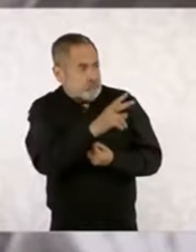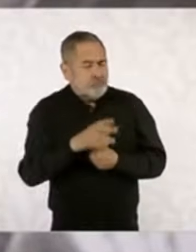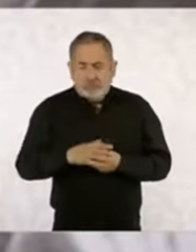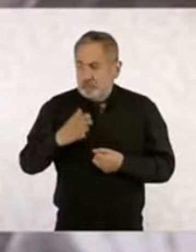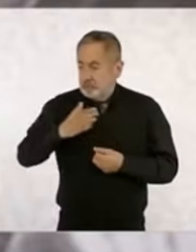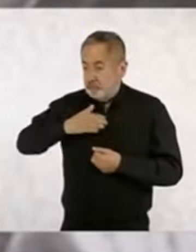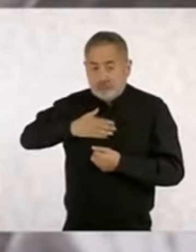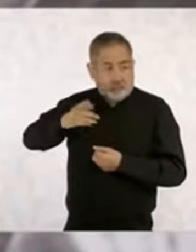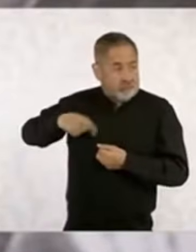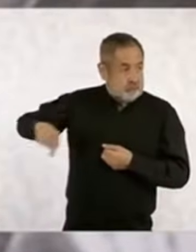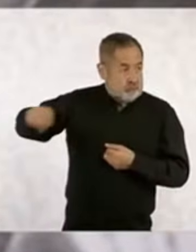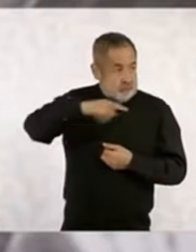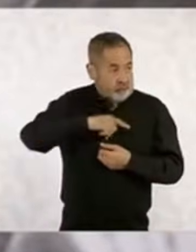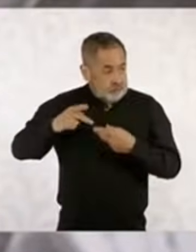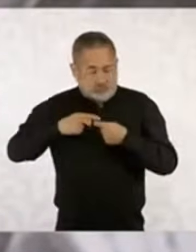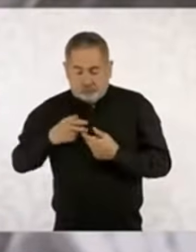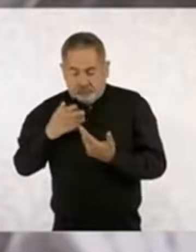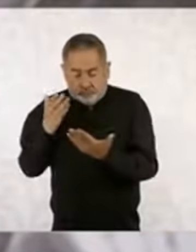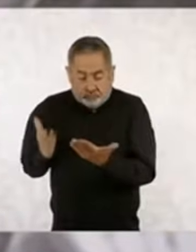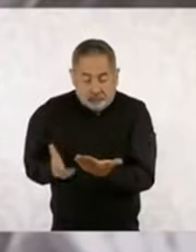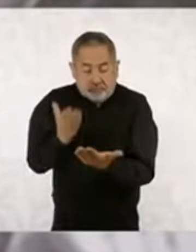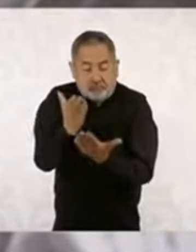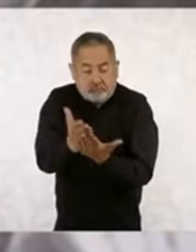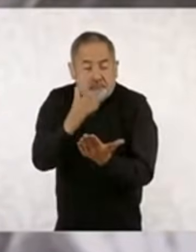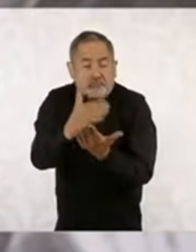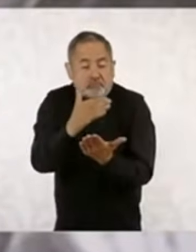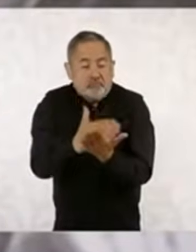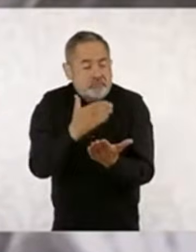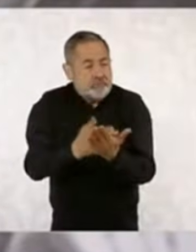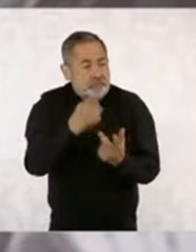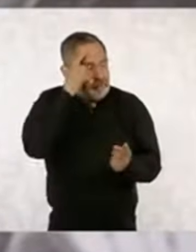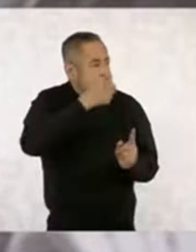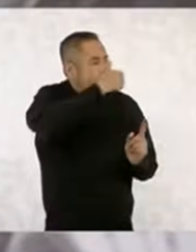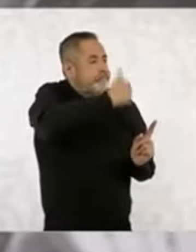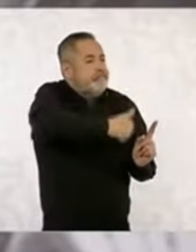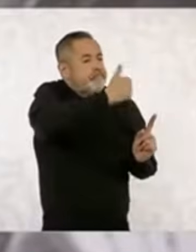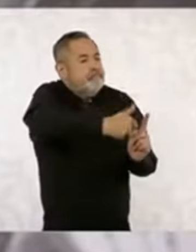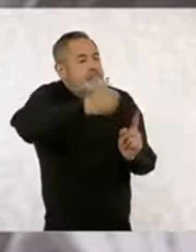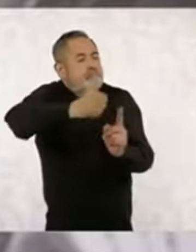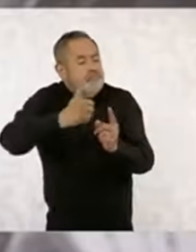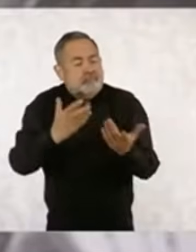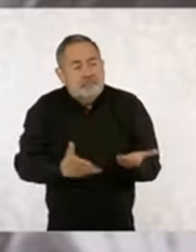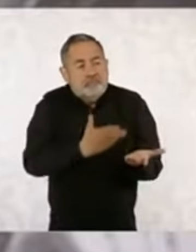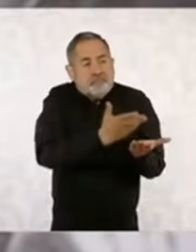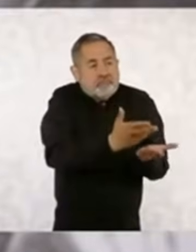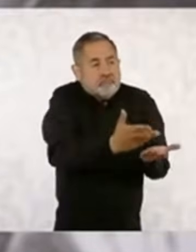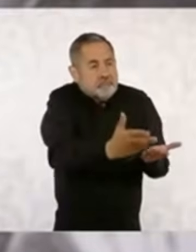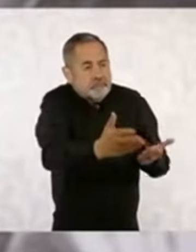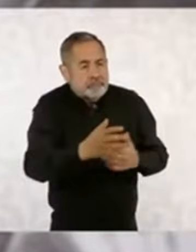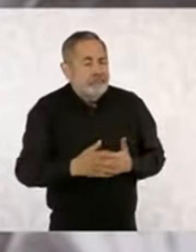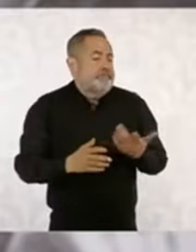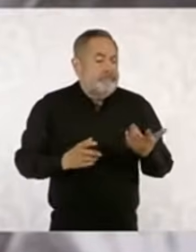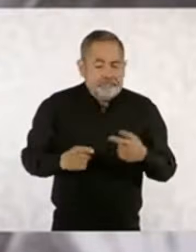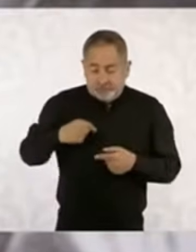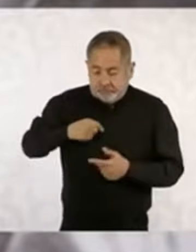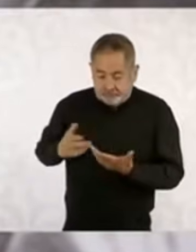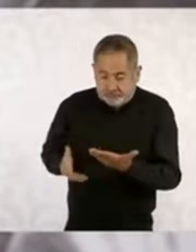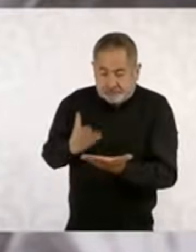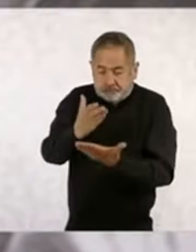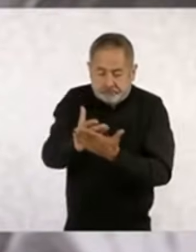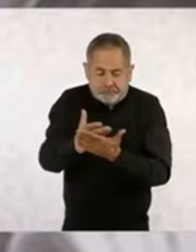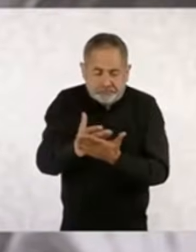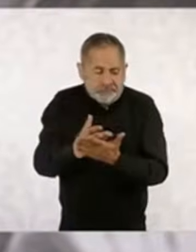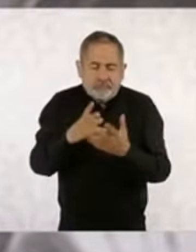propuestas concretas para cada sector y para cada tipo de empresa. Con esta reforma tampoco queremos efectos